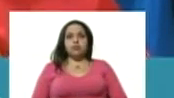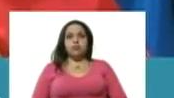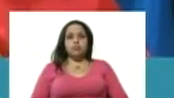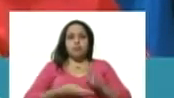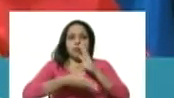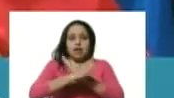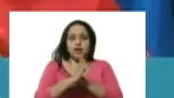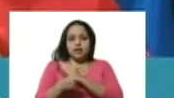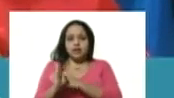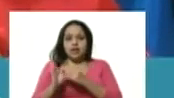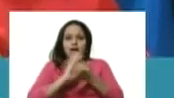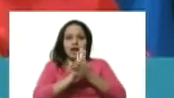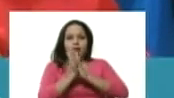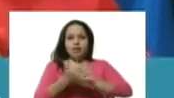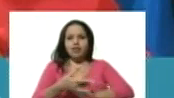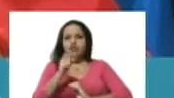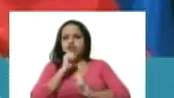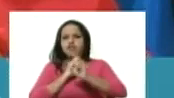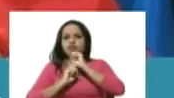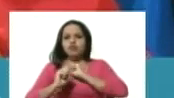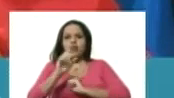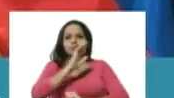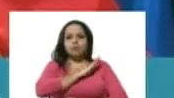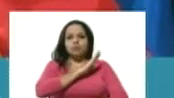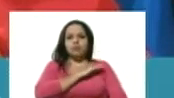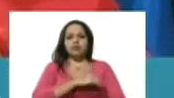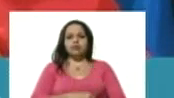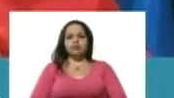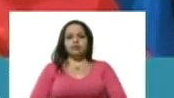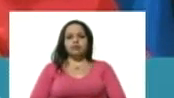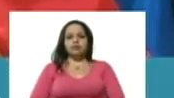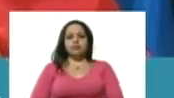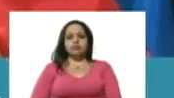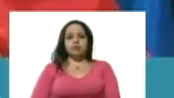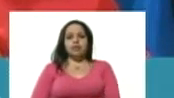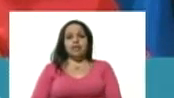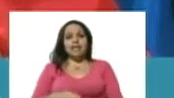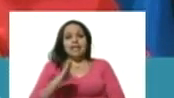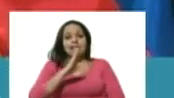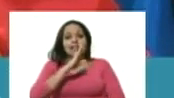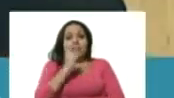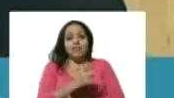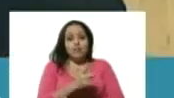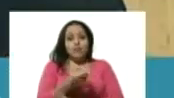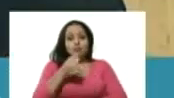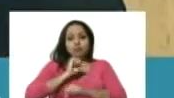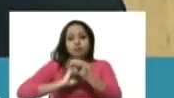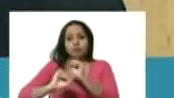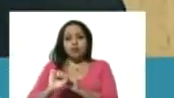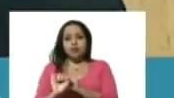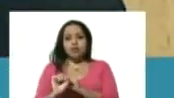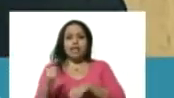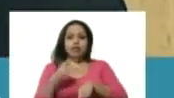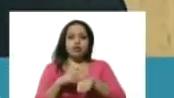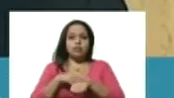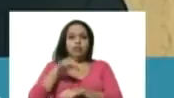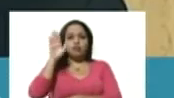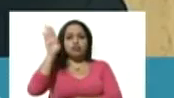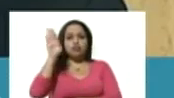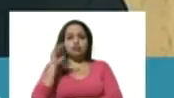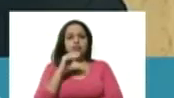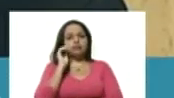sorteando las adversidades propias que tenemos que enfrentar en los tiempos futuros.